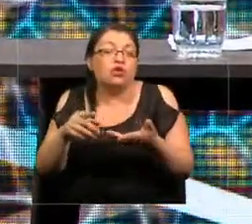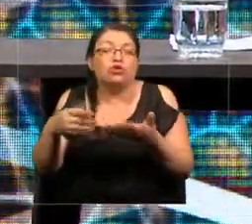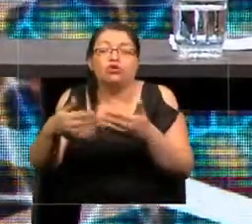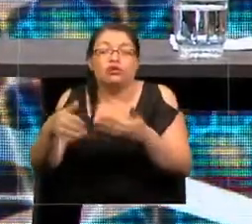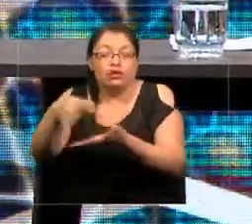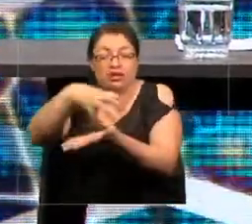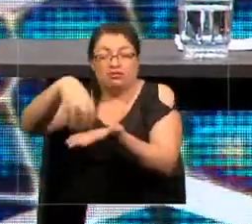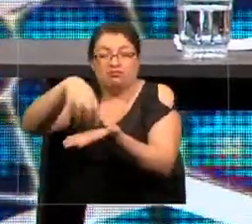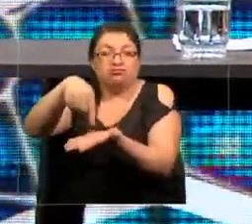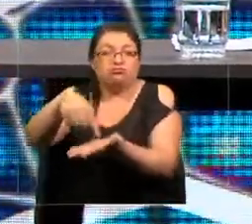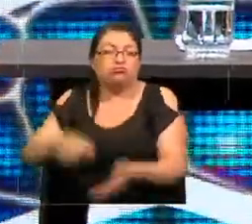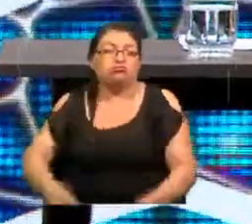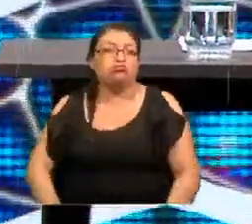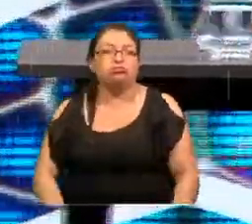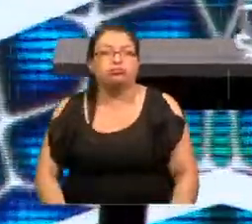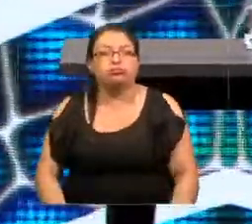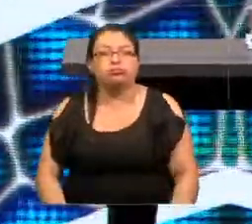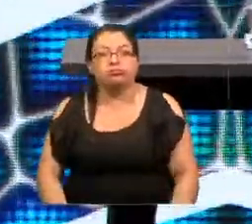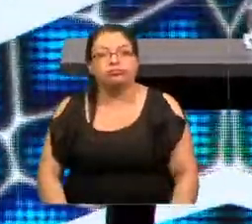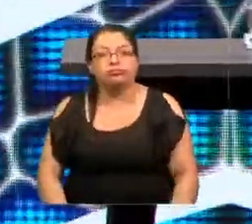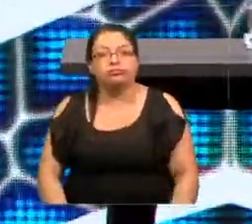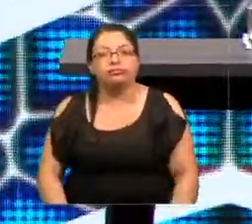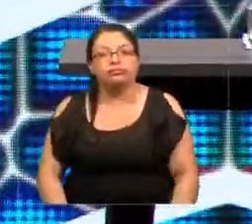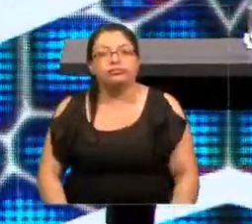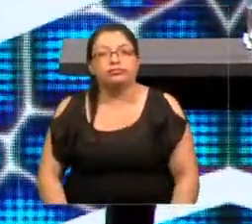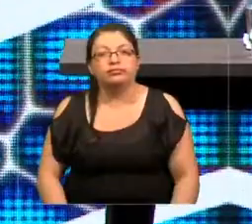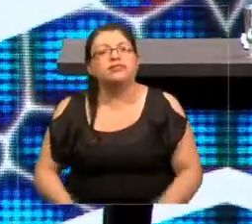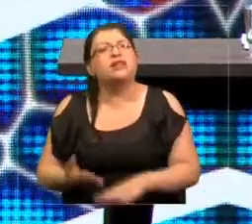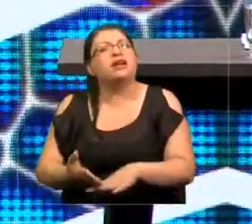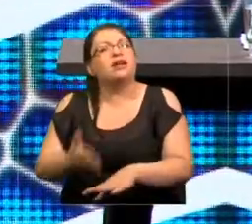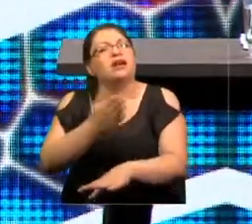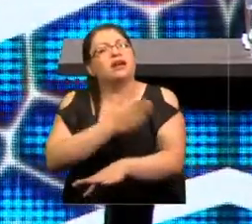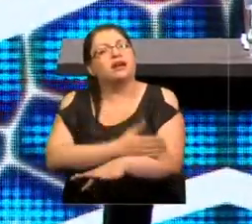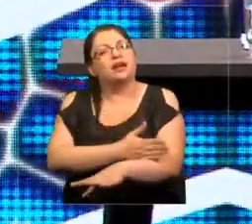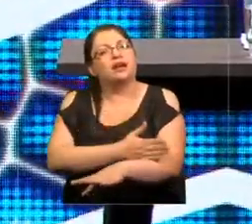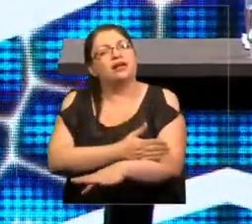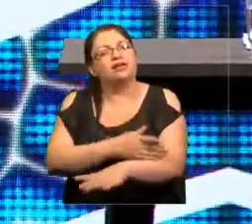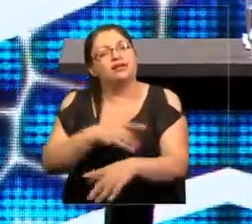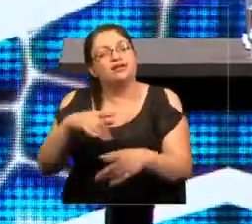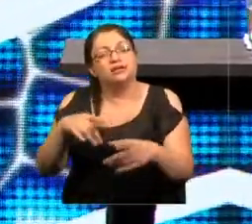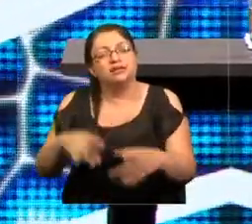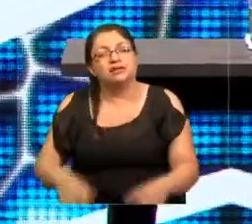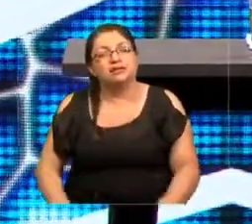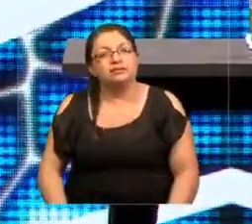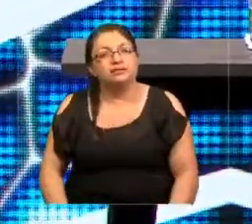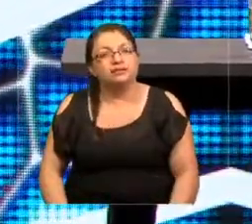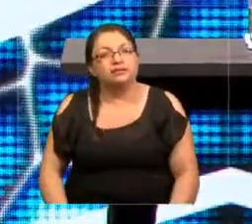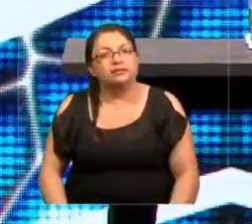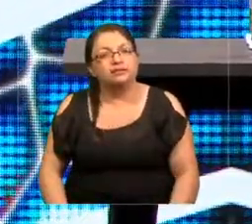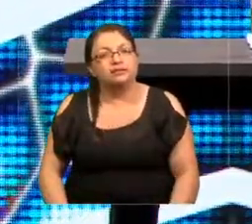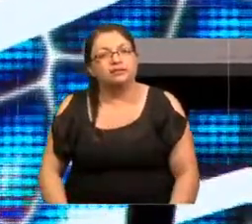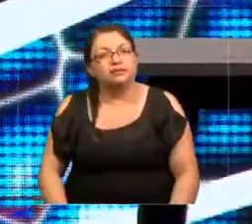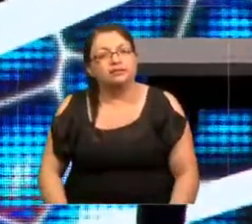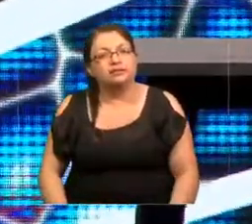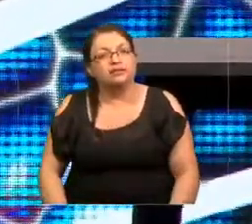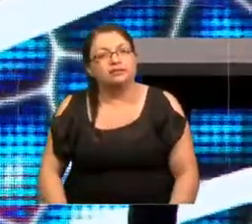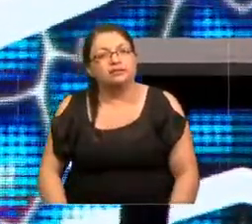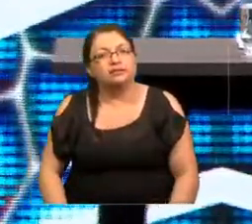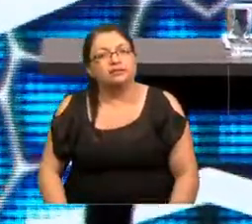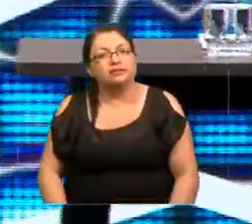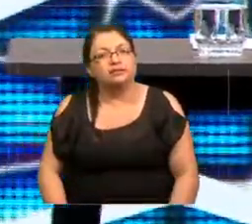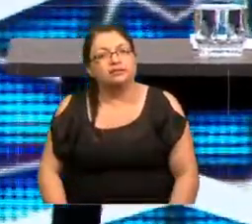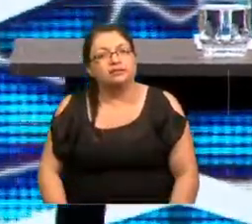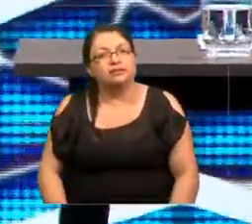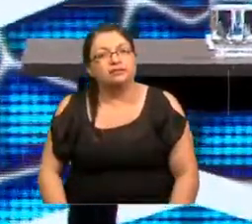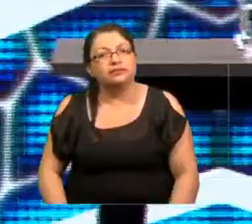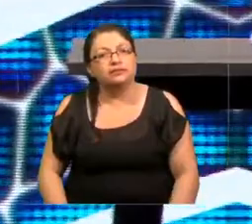ciudades ante este escenario bastante sombrío ha surgido desde